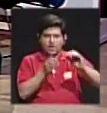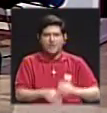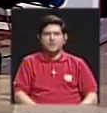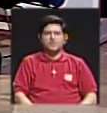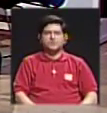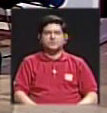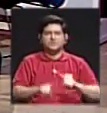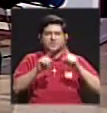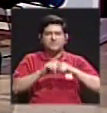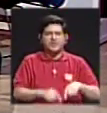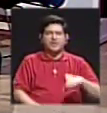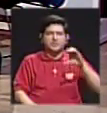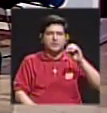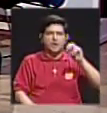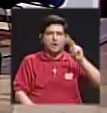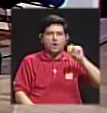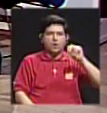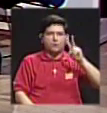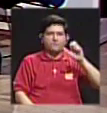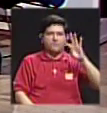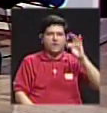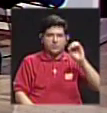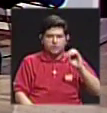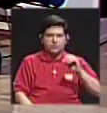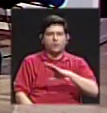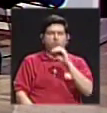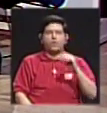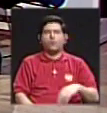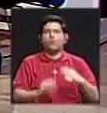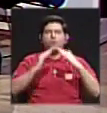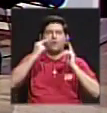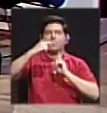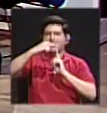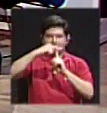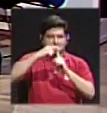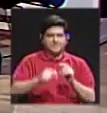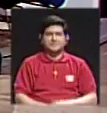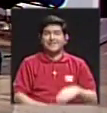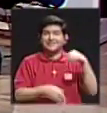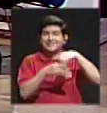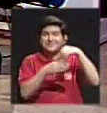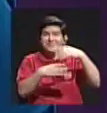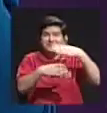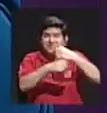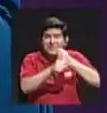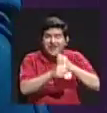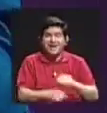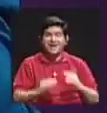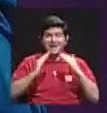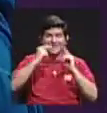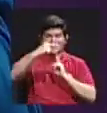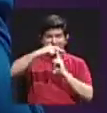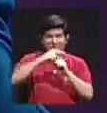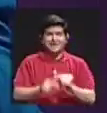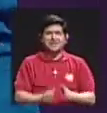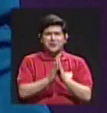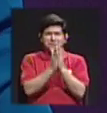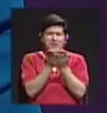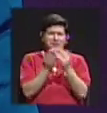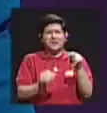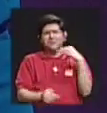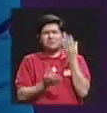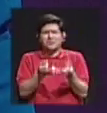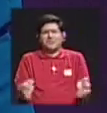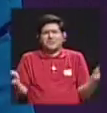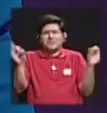los conventos, no pagan impuestos las iglesias. Hay inversiones que hace la iglesia y de esto hay literatura y